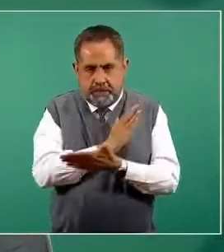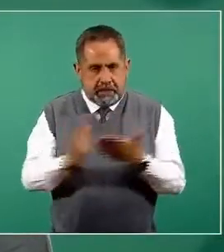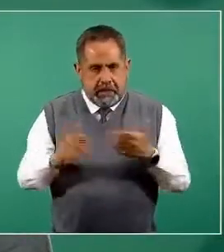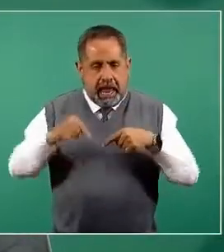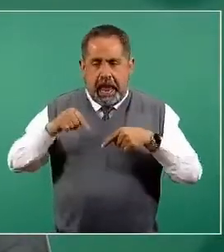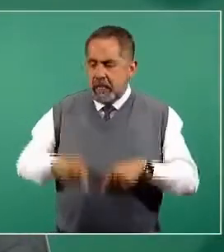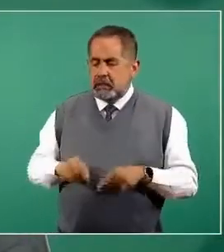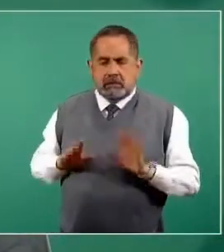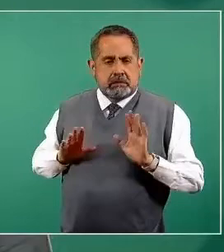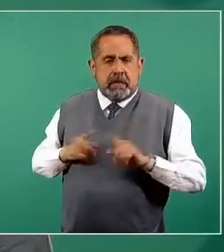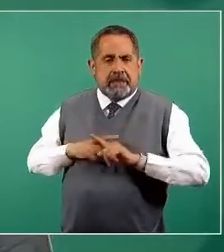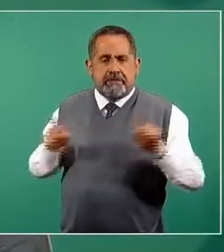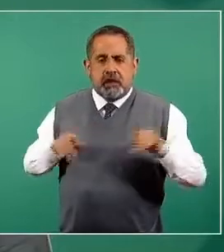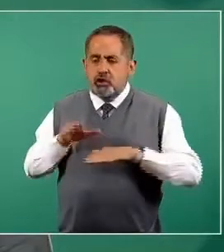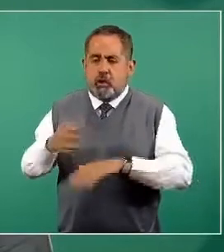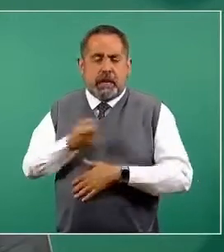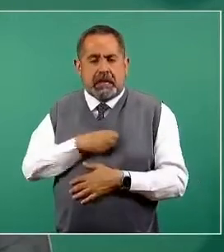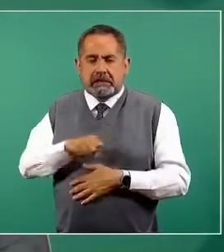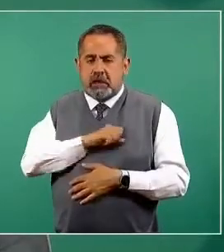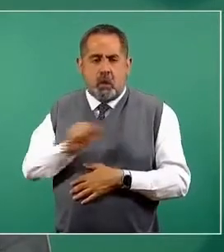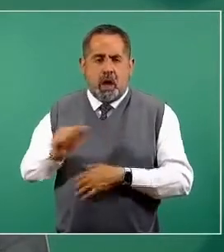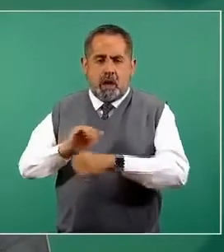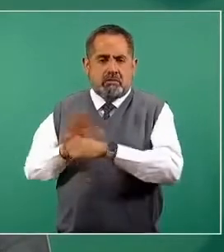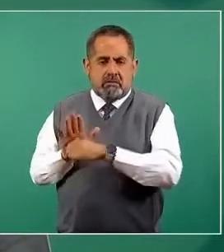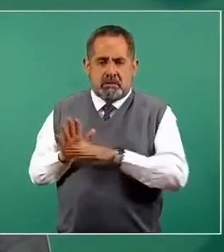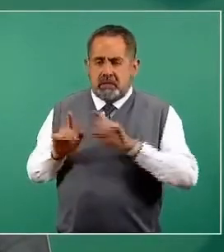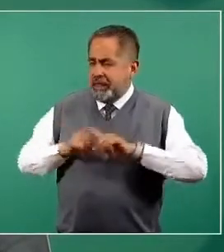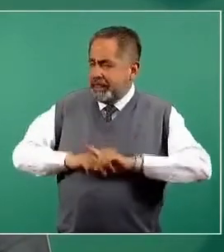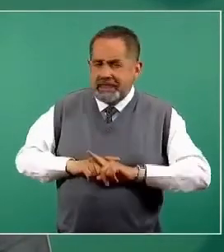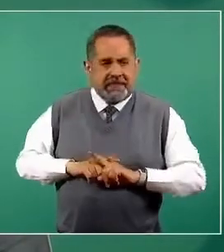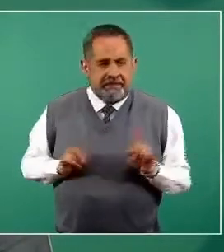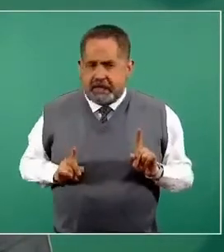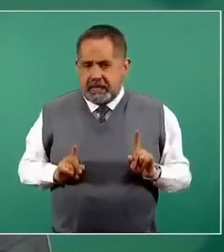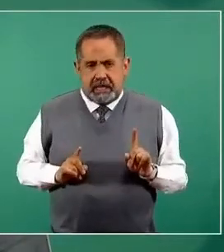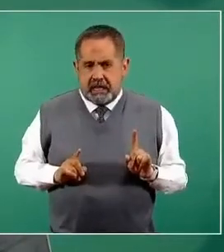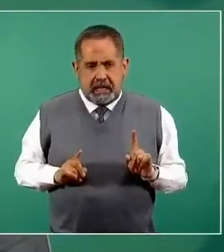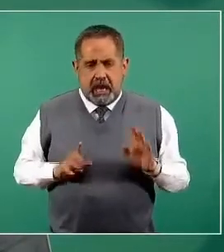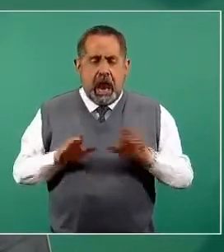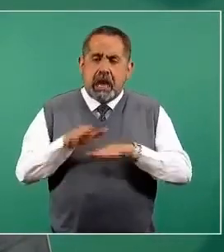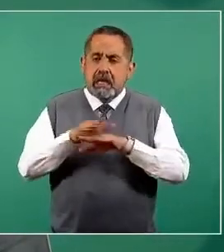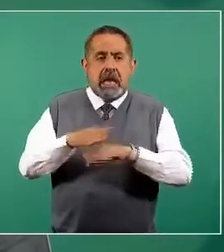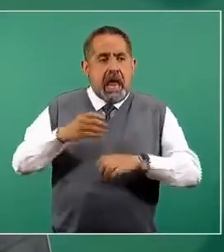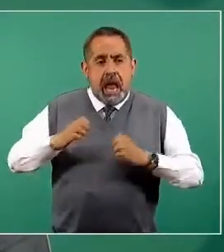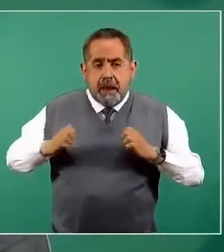carácter técnico. Aquí hablamos de la situación de la epidemia. Estamos en una situación de